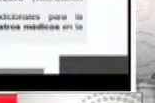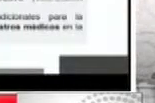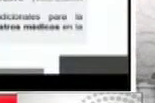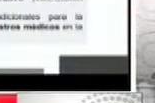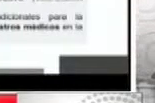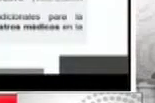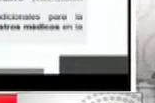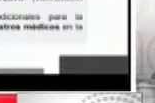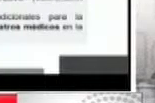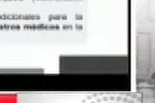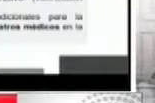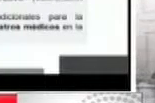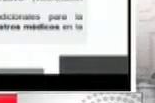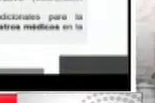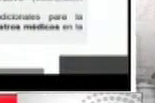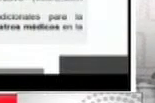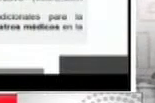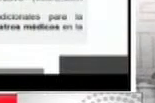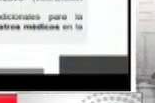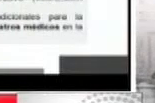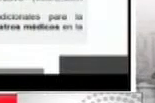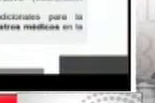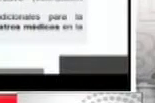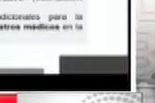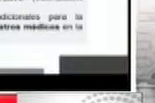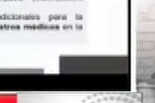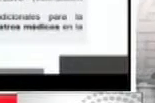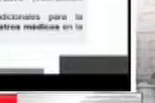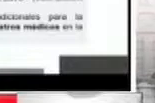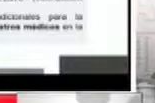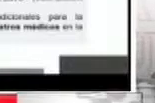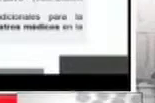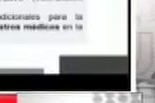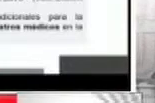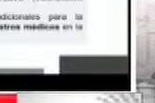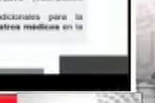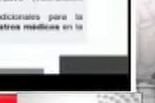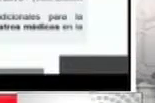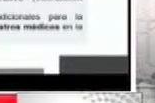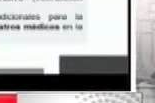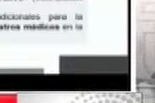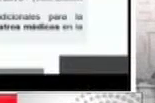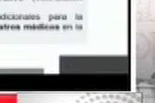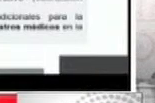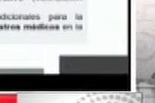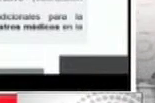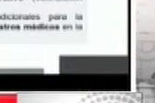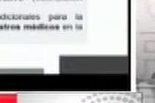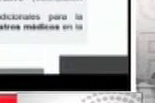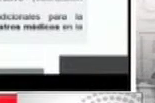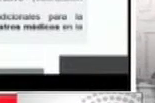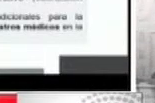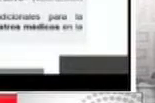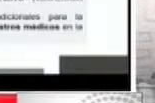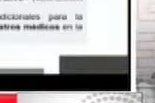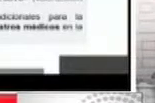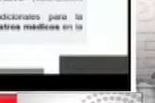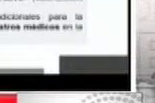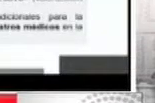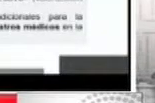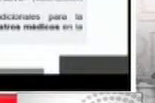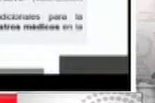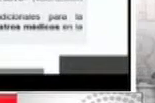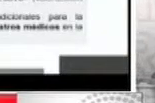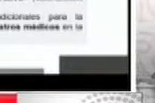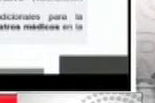También hay otro tema, son 580 millones adicionales para el incremento remunerativo. El sector salud, que es el sector